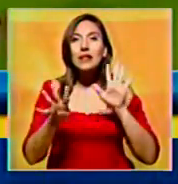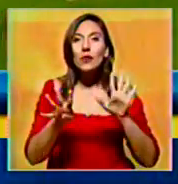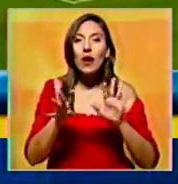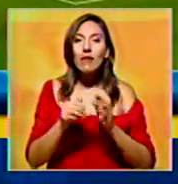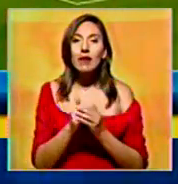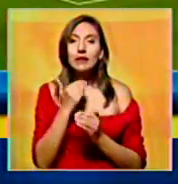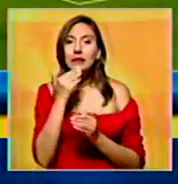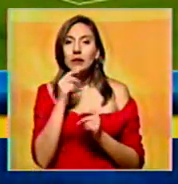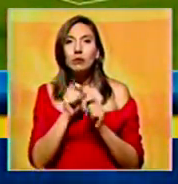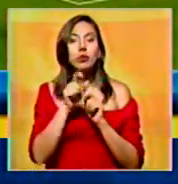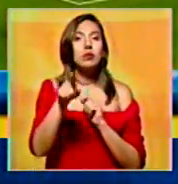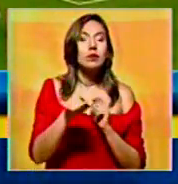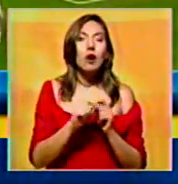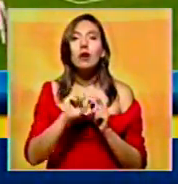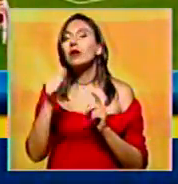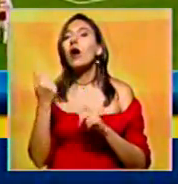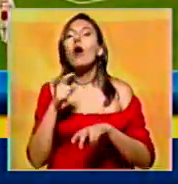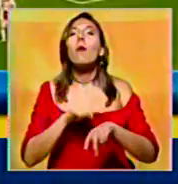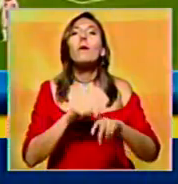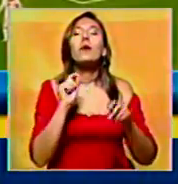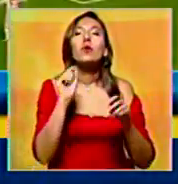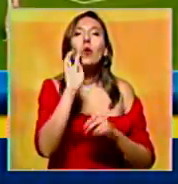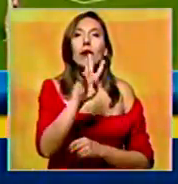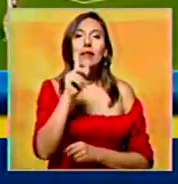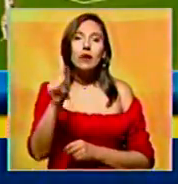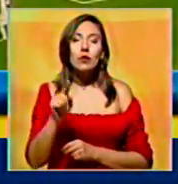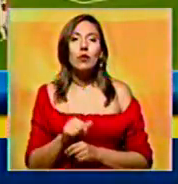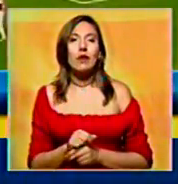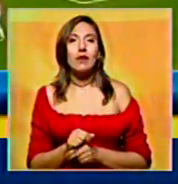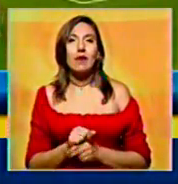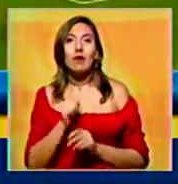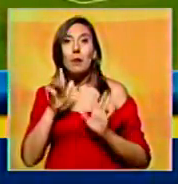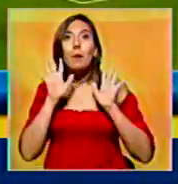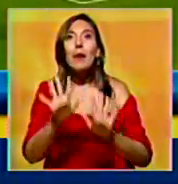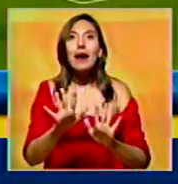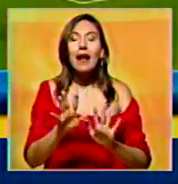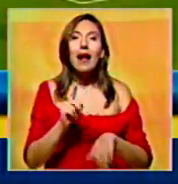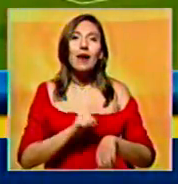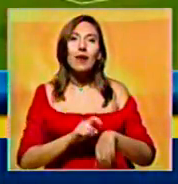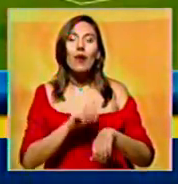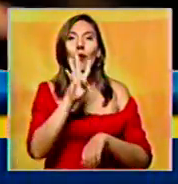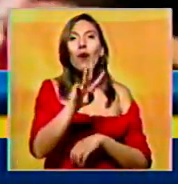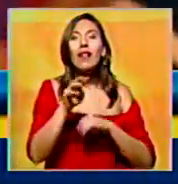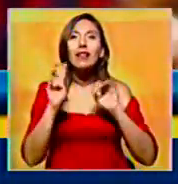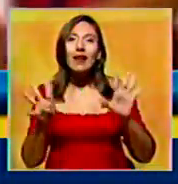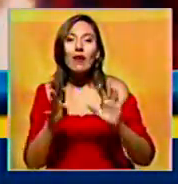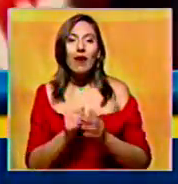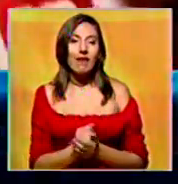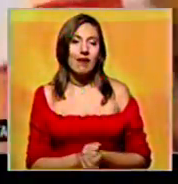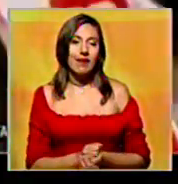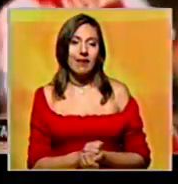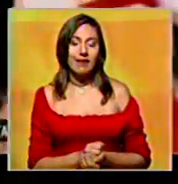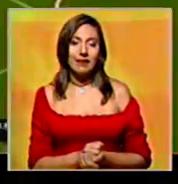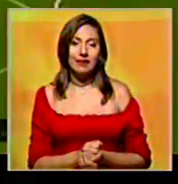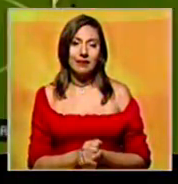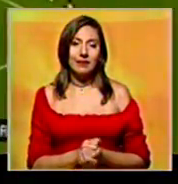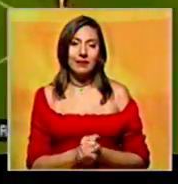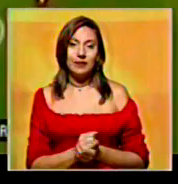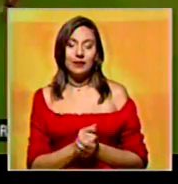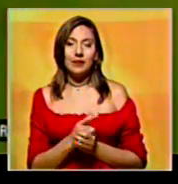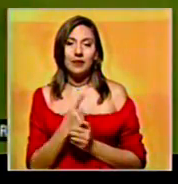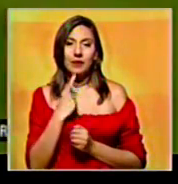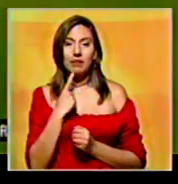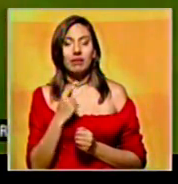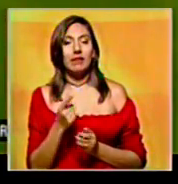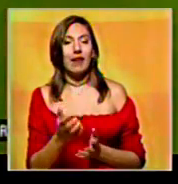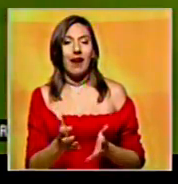los 41. Xavi logró descontar de penal por el Barça a los 49. Esta es la primera derrota del equipo blaugrana en la temporada tras un invicto